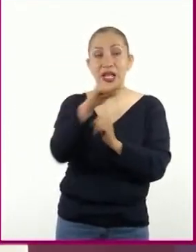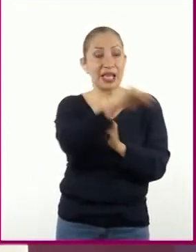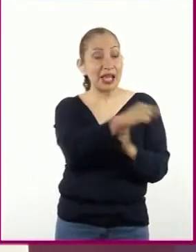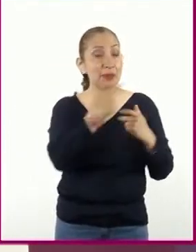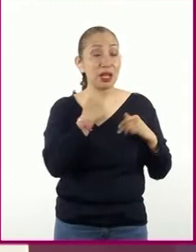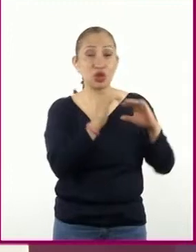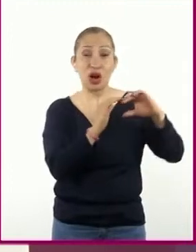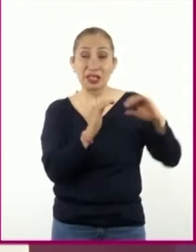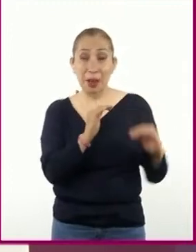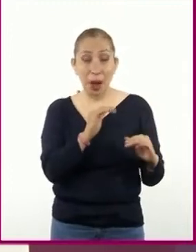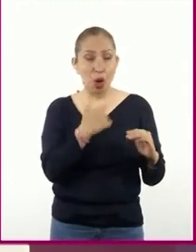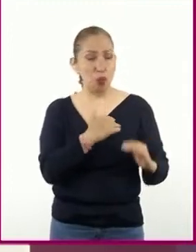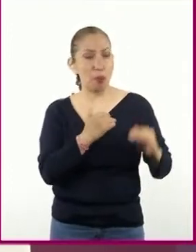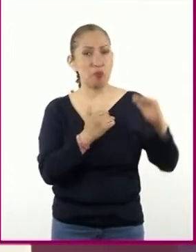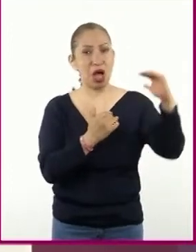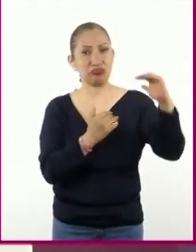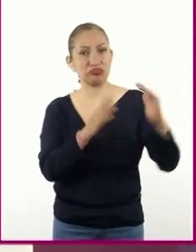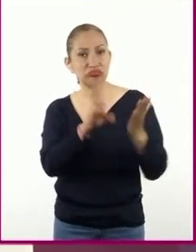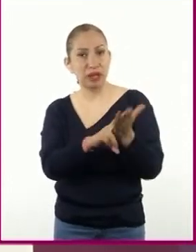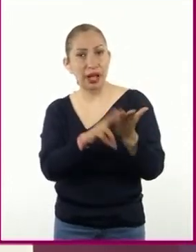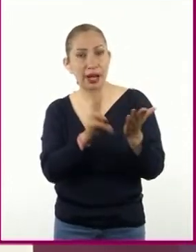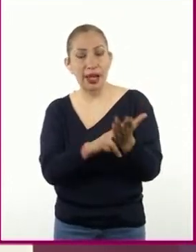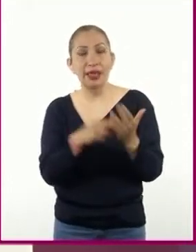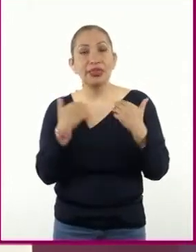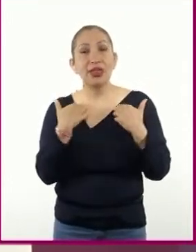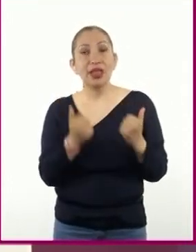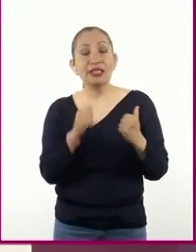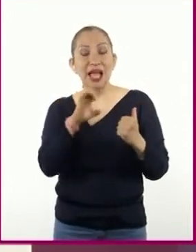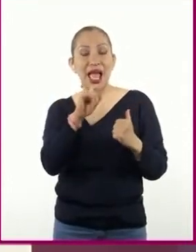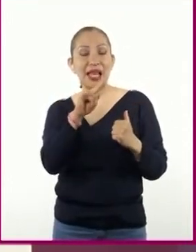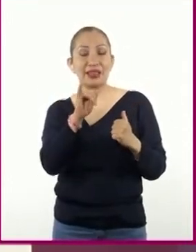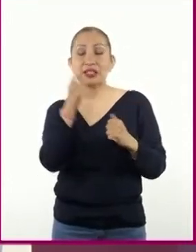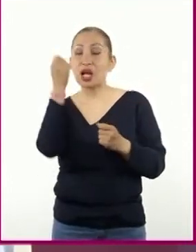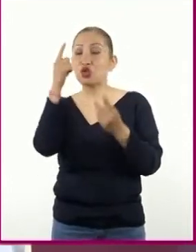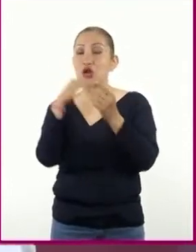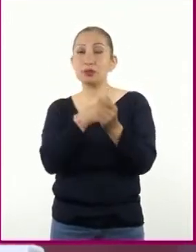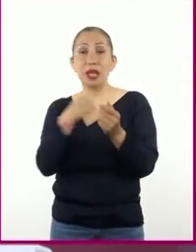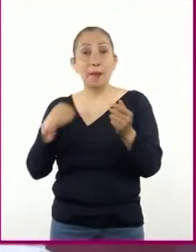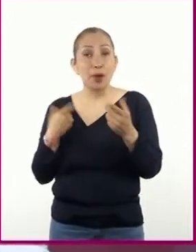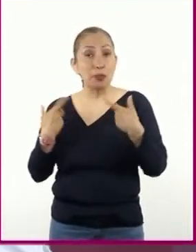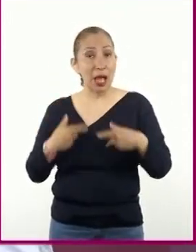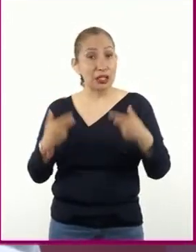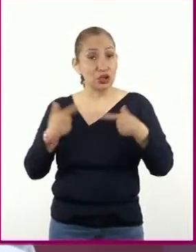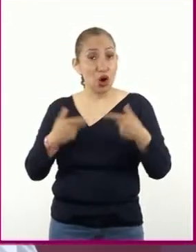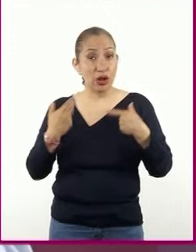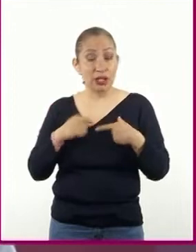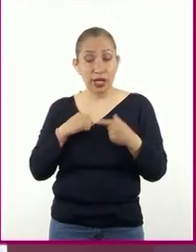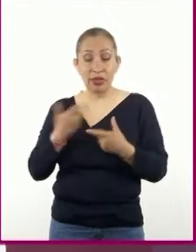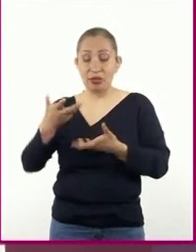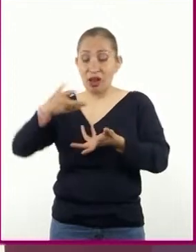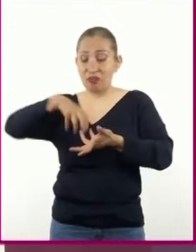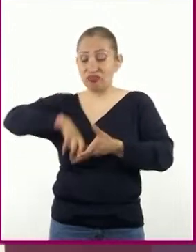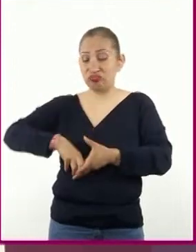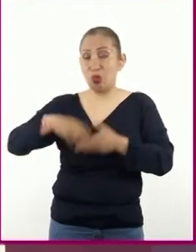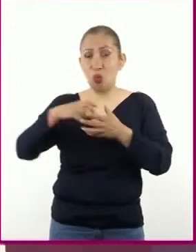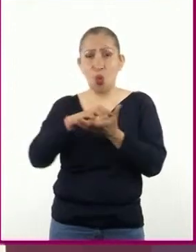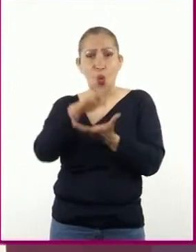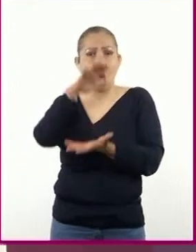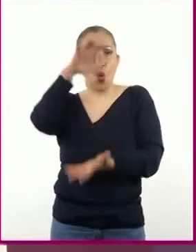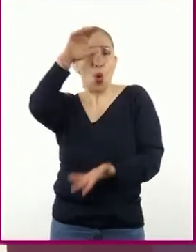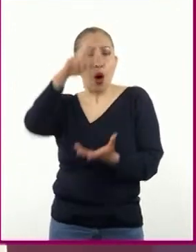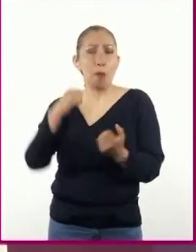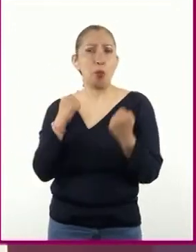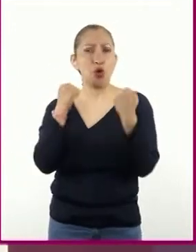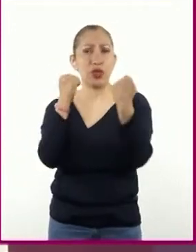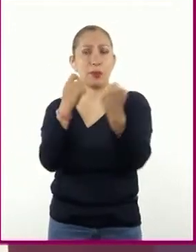no élites maximizado, entendiendo por élites aquellos miembros de la sociedad que acumulan una cantidad desproporcionada de